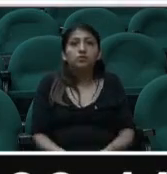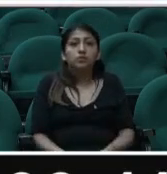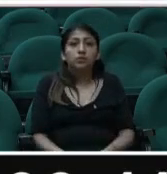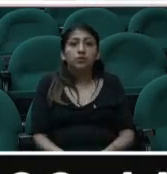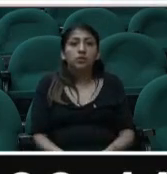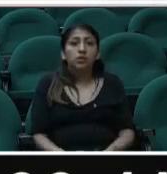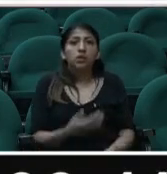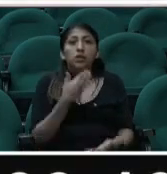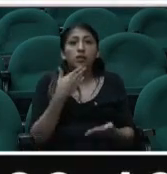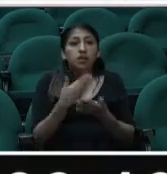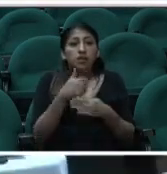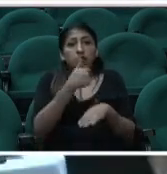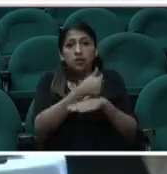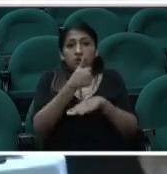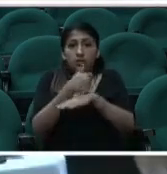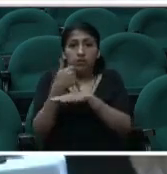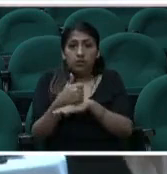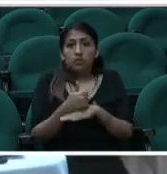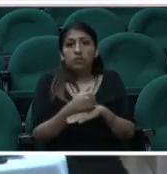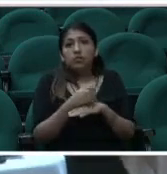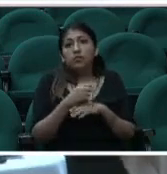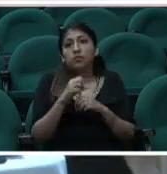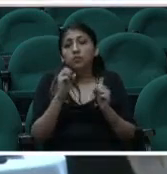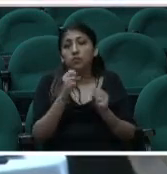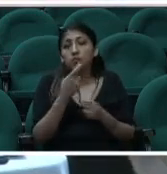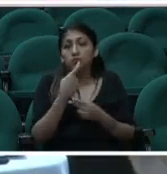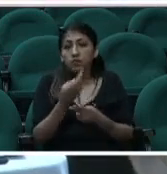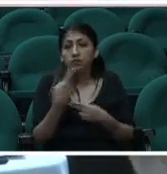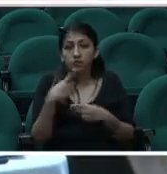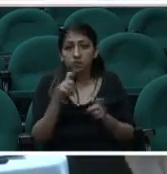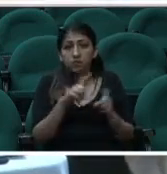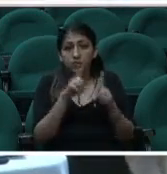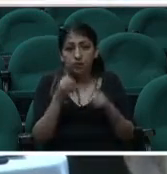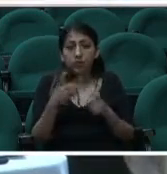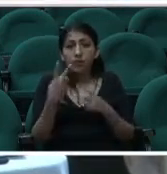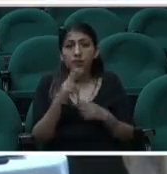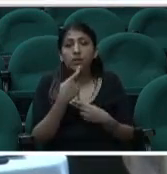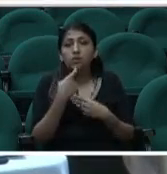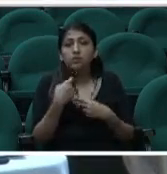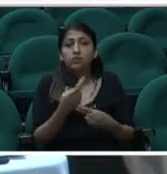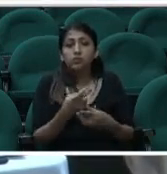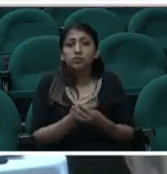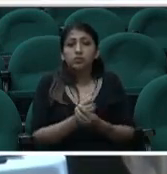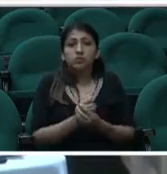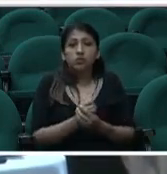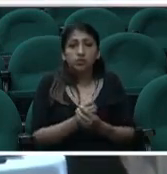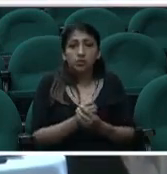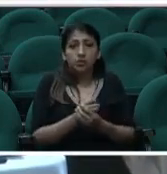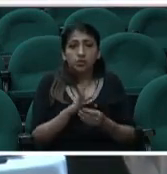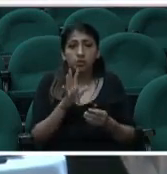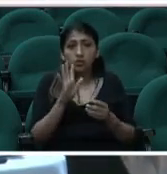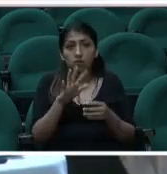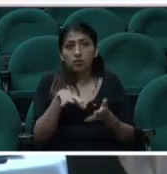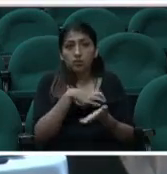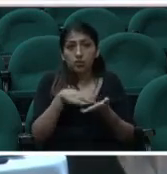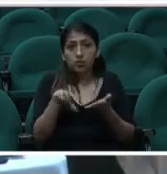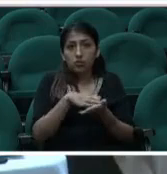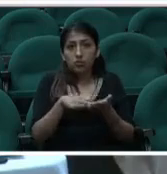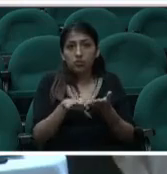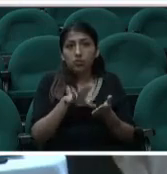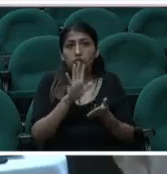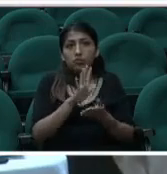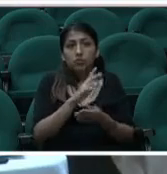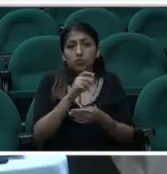gracias a los candidatos que en esta oportunidad han dado su pregunta pero también han dado su respuesta a aquellas inquietudes entre